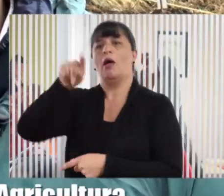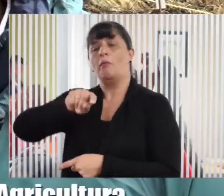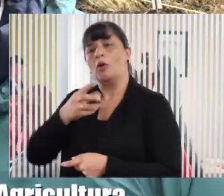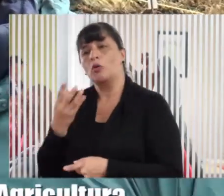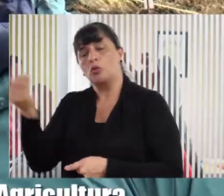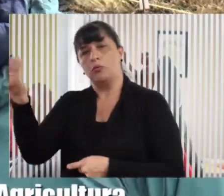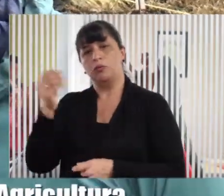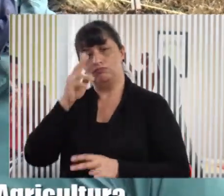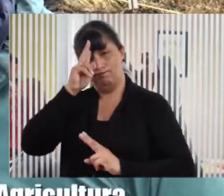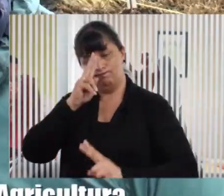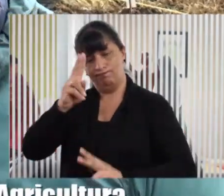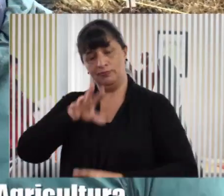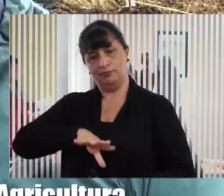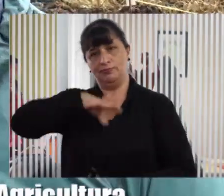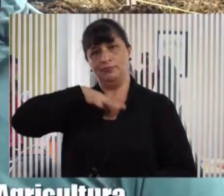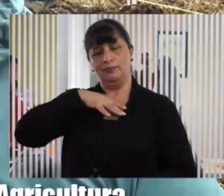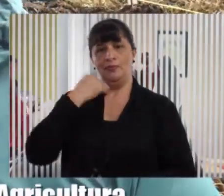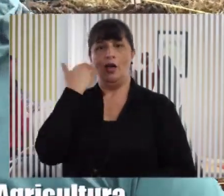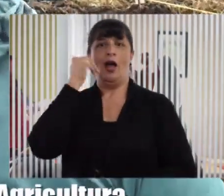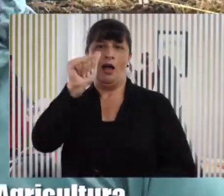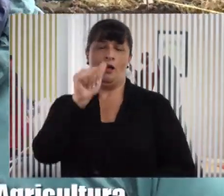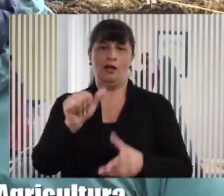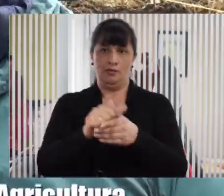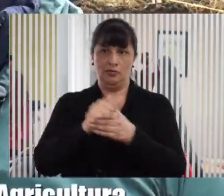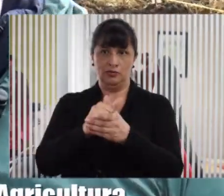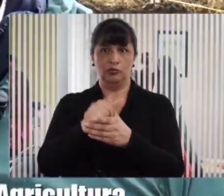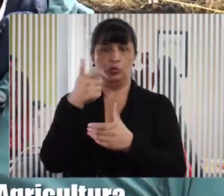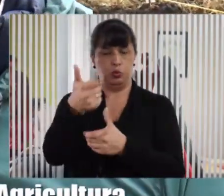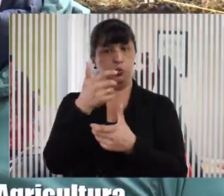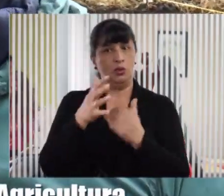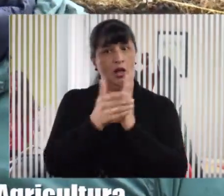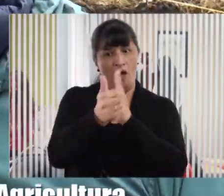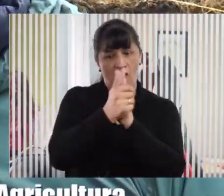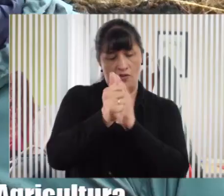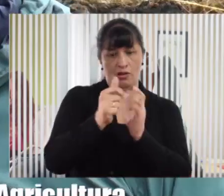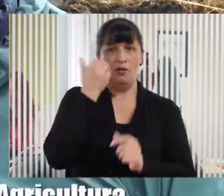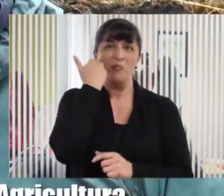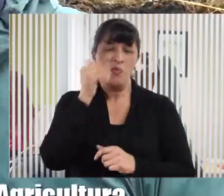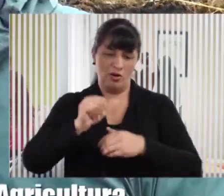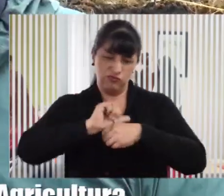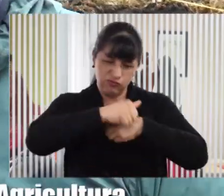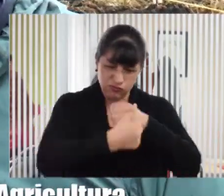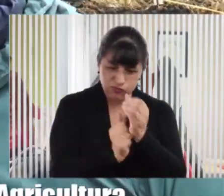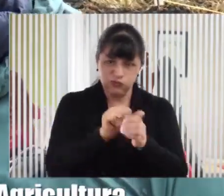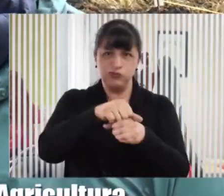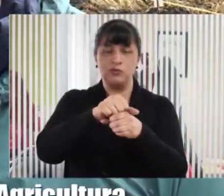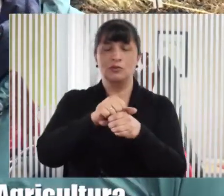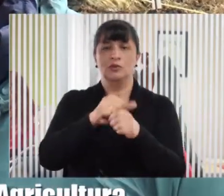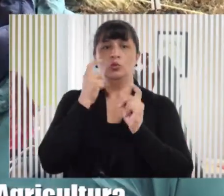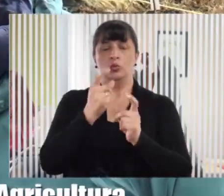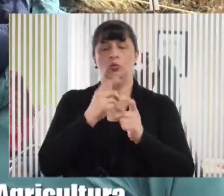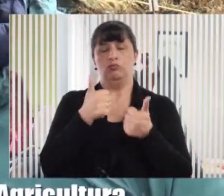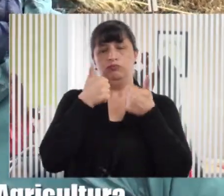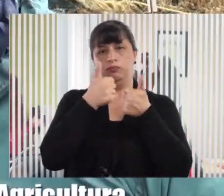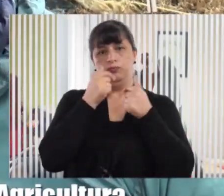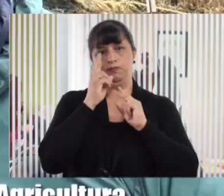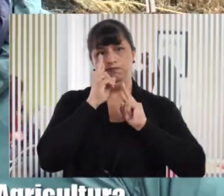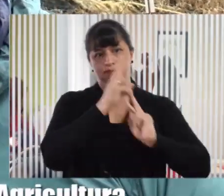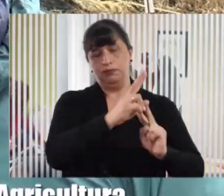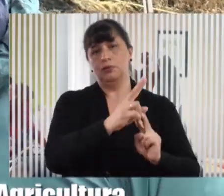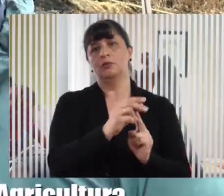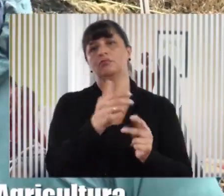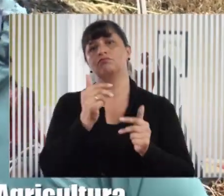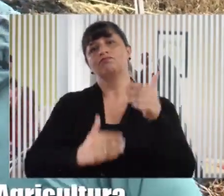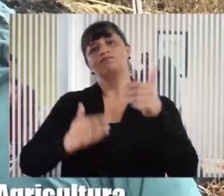de la Dama de la Papa, donde también destacamos esa agilidad que tienen las mujeres en el pelado de la papa y se les brinda un espacio también para que